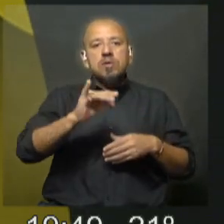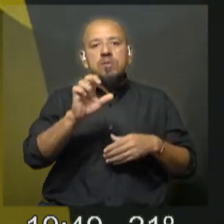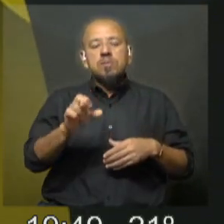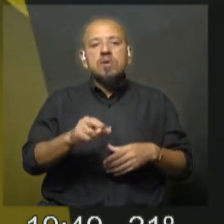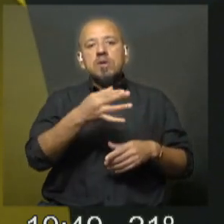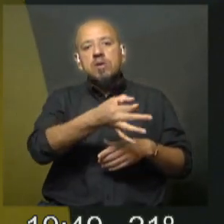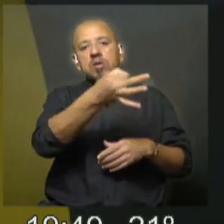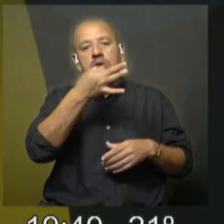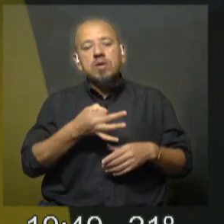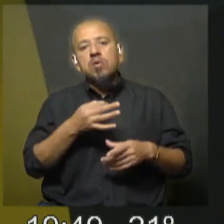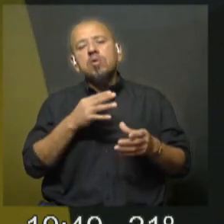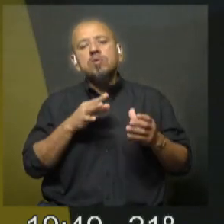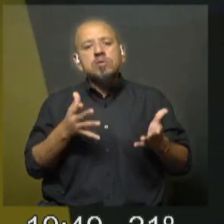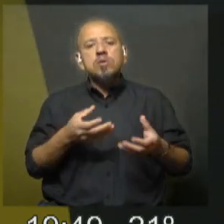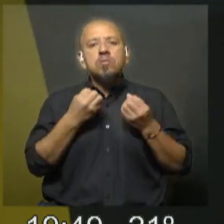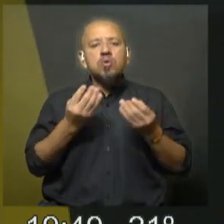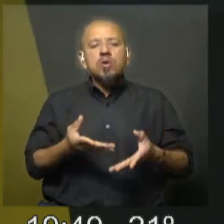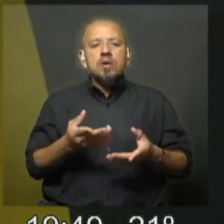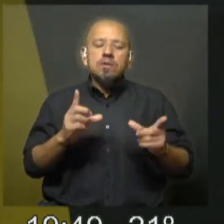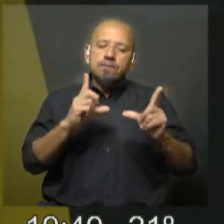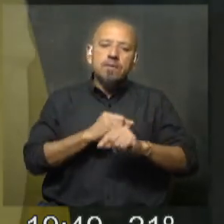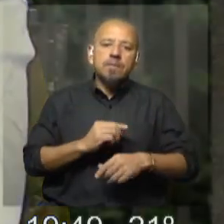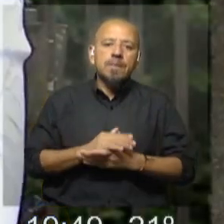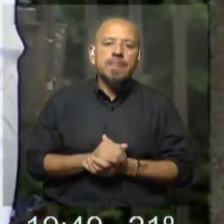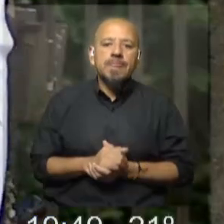estuvo comentando justamente por qué tomaron esta decisión.